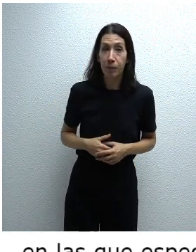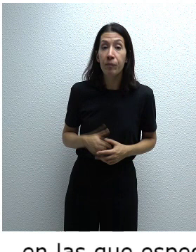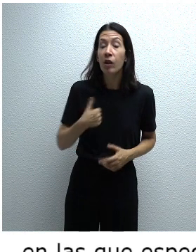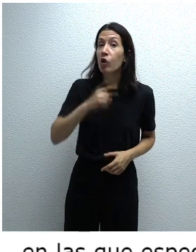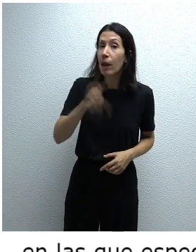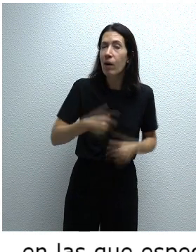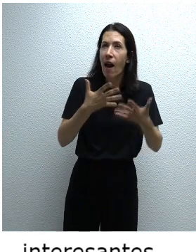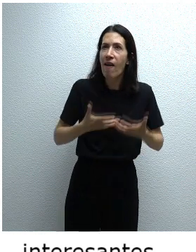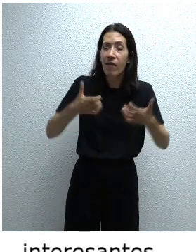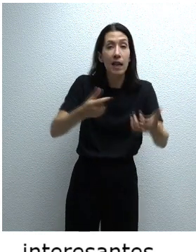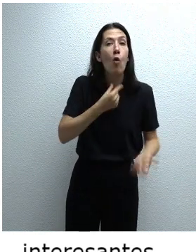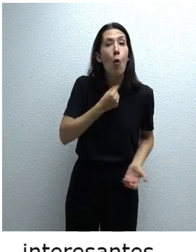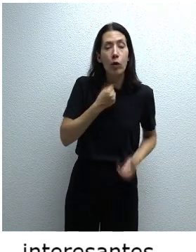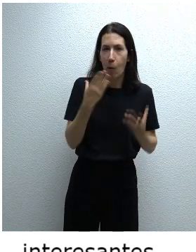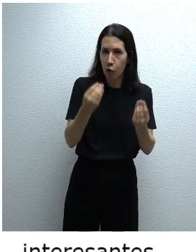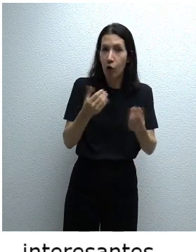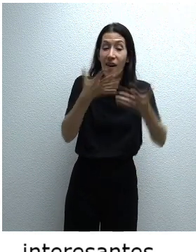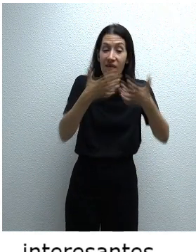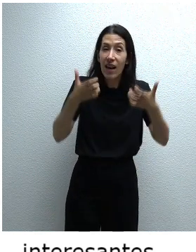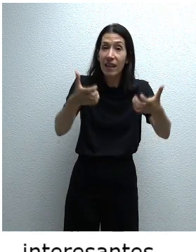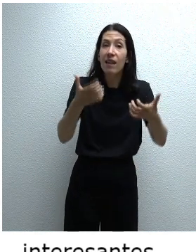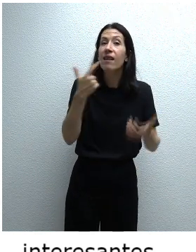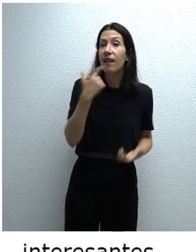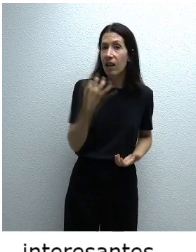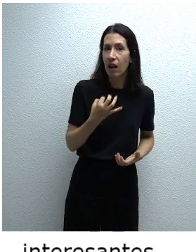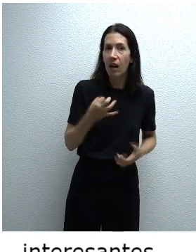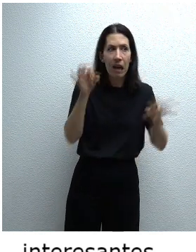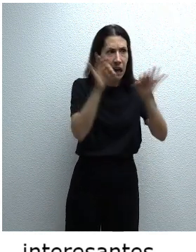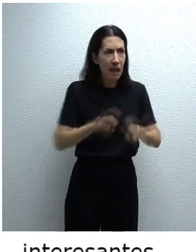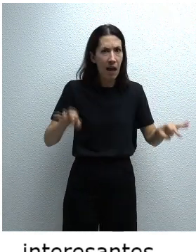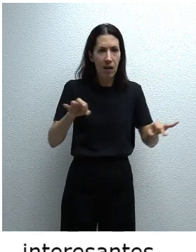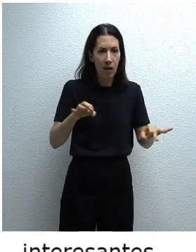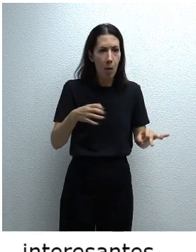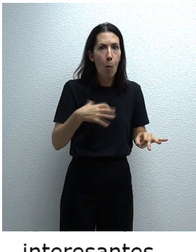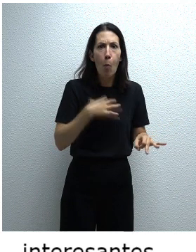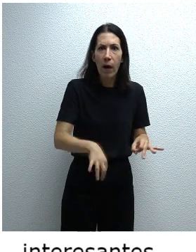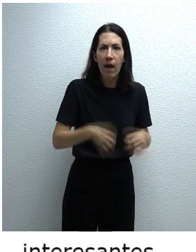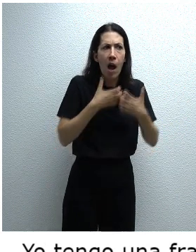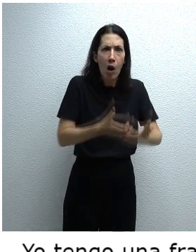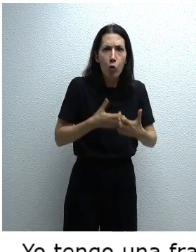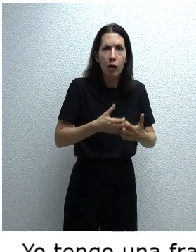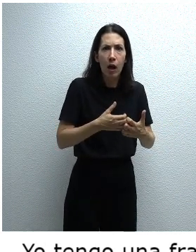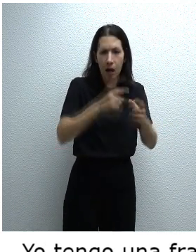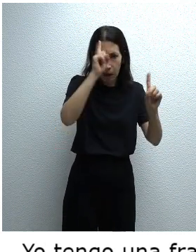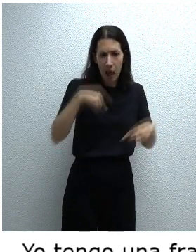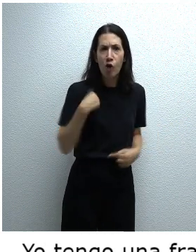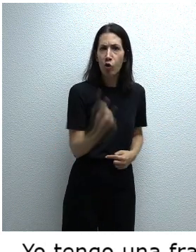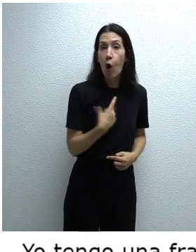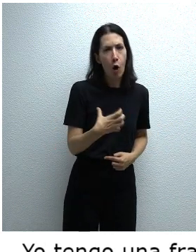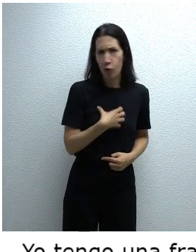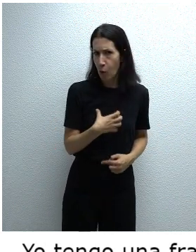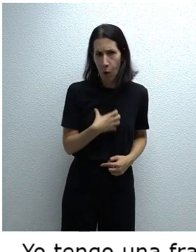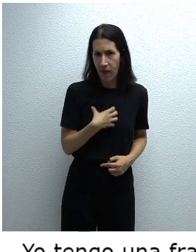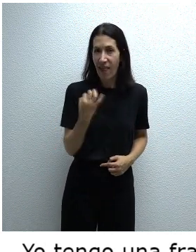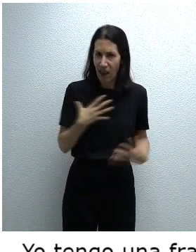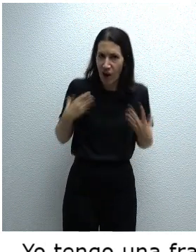tengo una frase que me gusta mucho, que dice que nadie puede pelear la vida aisladamente. Una cosa que me gusta también de esta ley